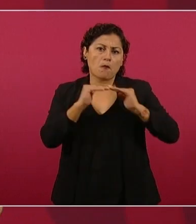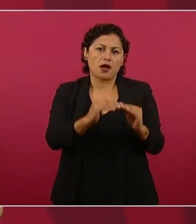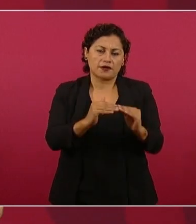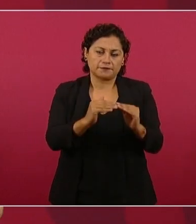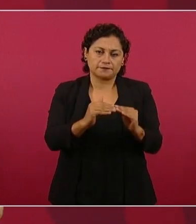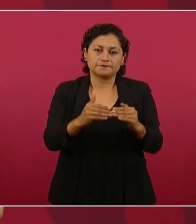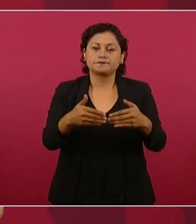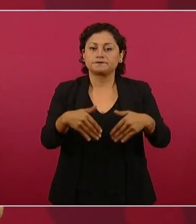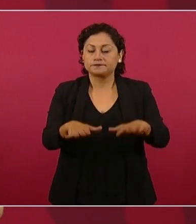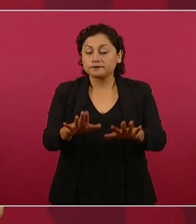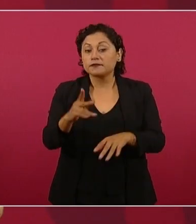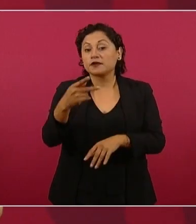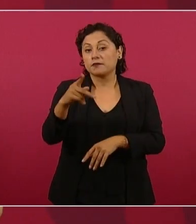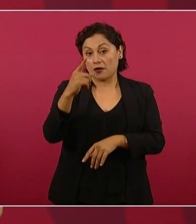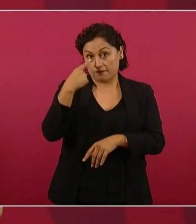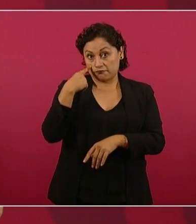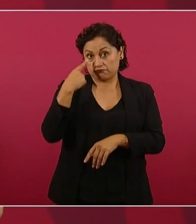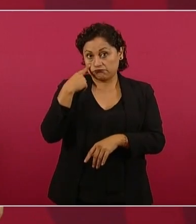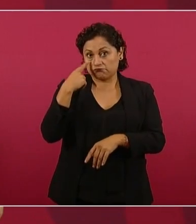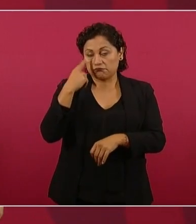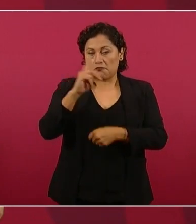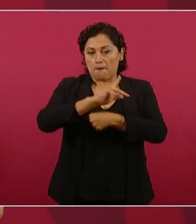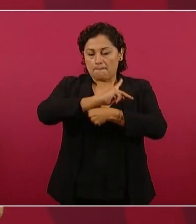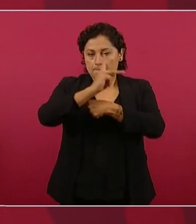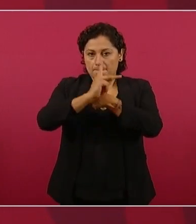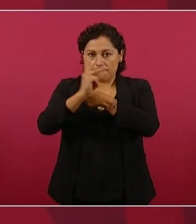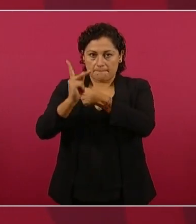ahí sí, de América,